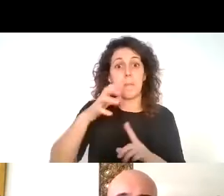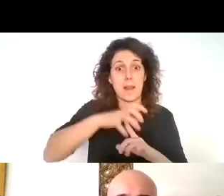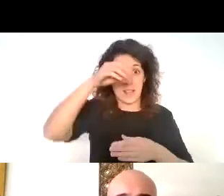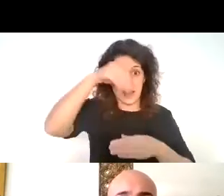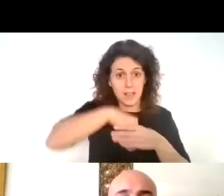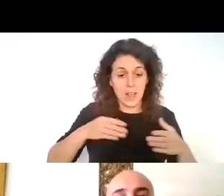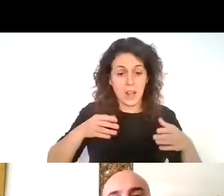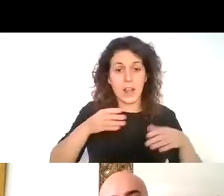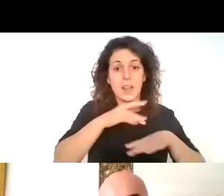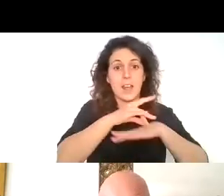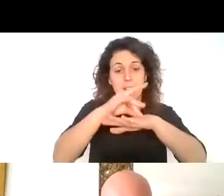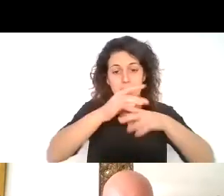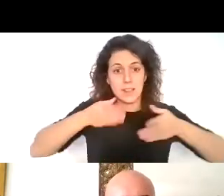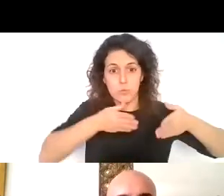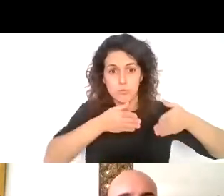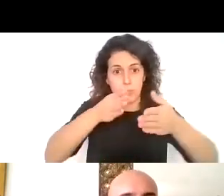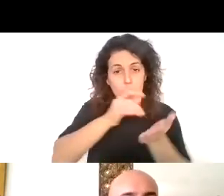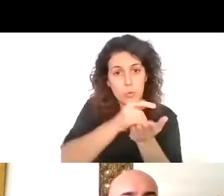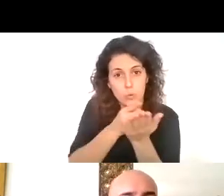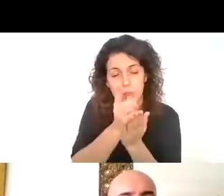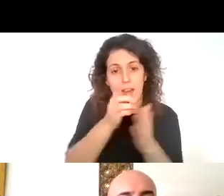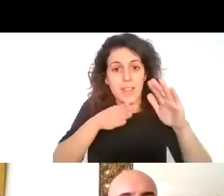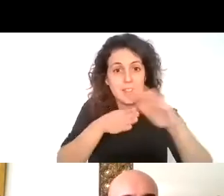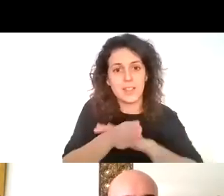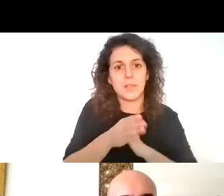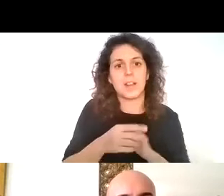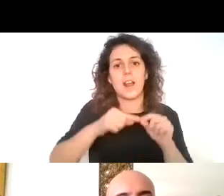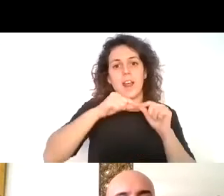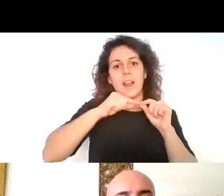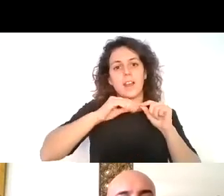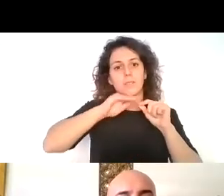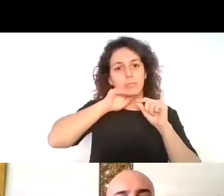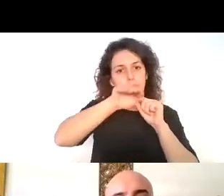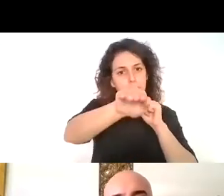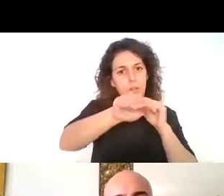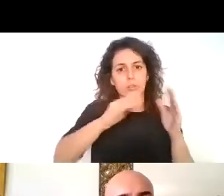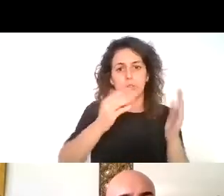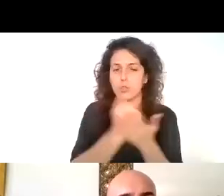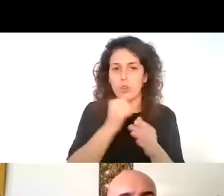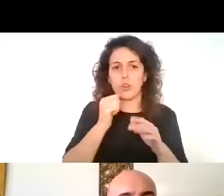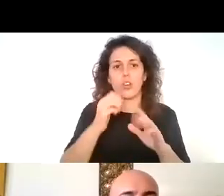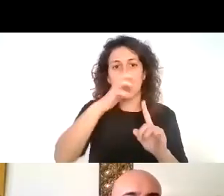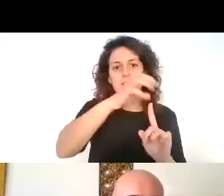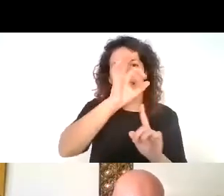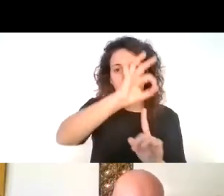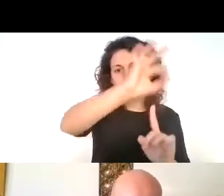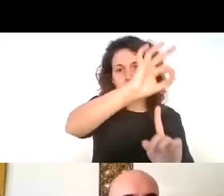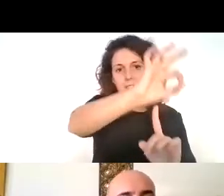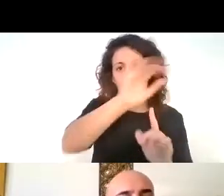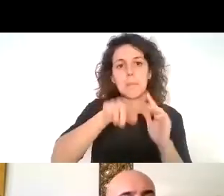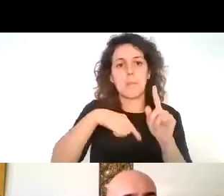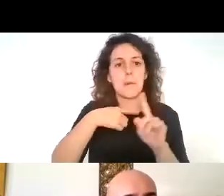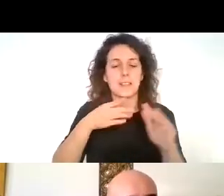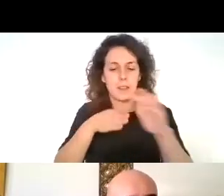sendero accesibles, los desniveles de terreno están correctamente señalizados, así como el acceso principal. El